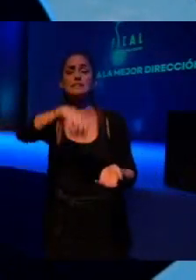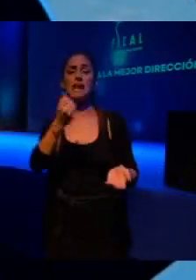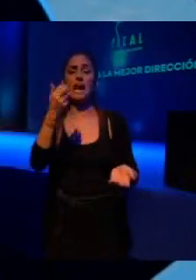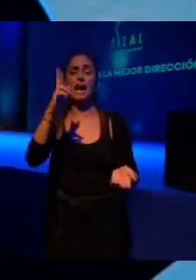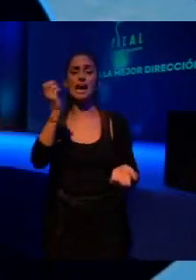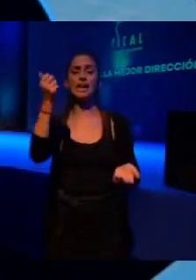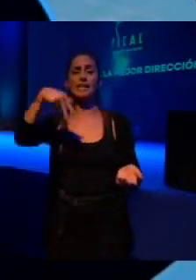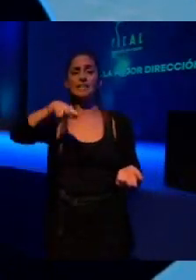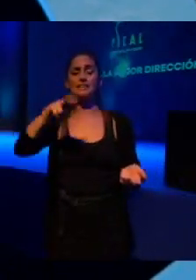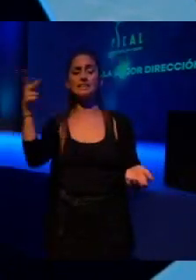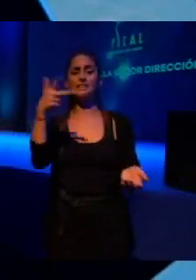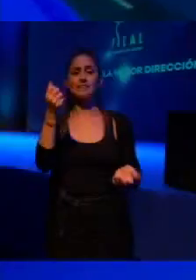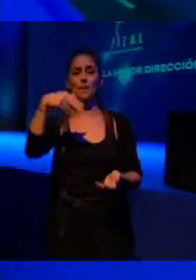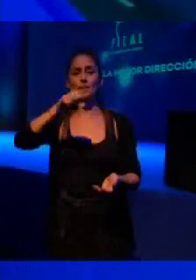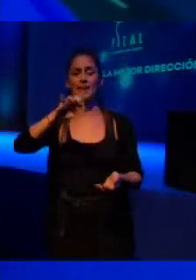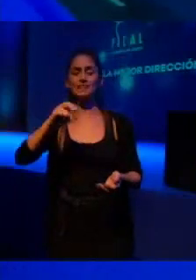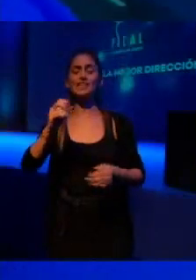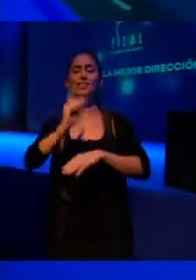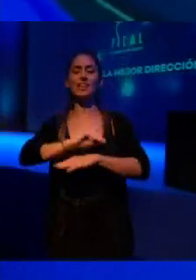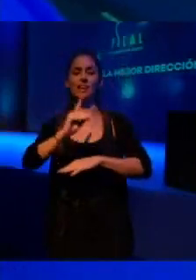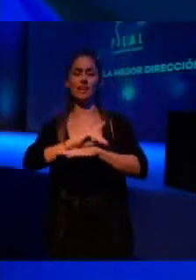delegada del Gobierno de la Junta de Andalucía.